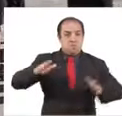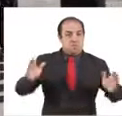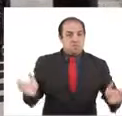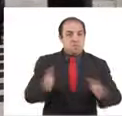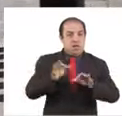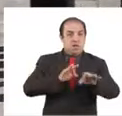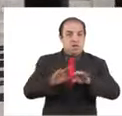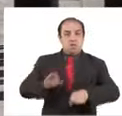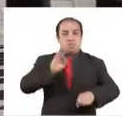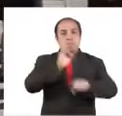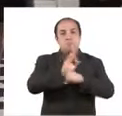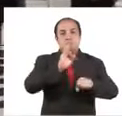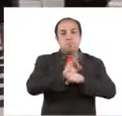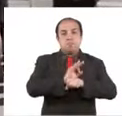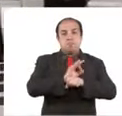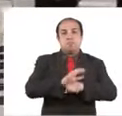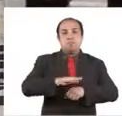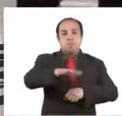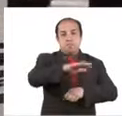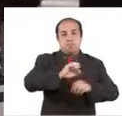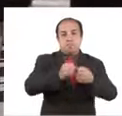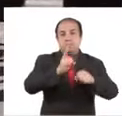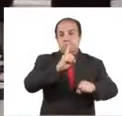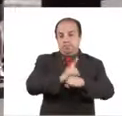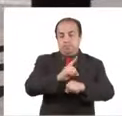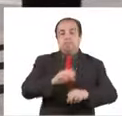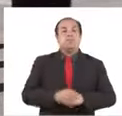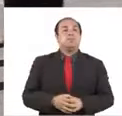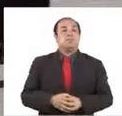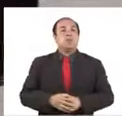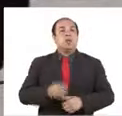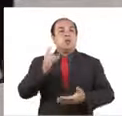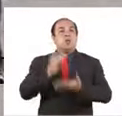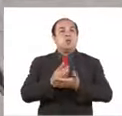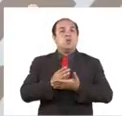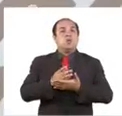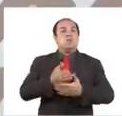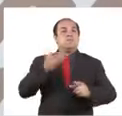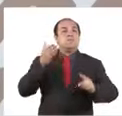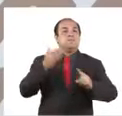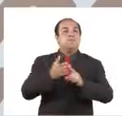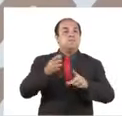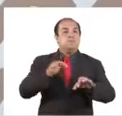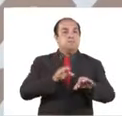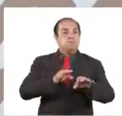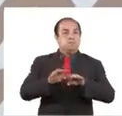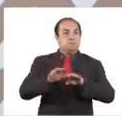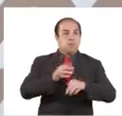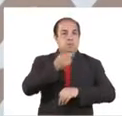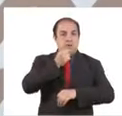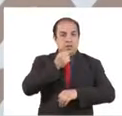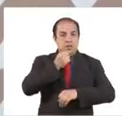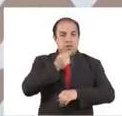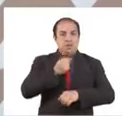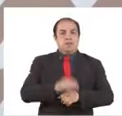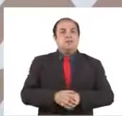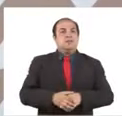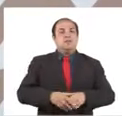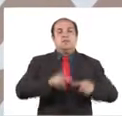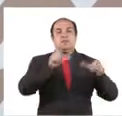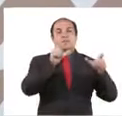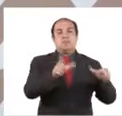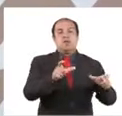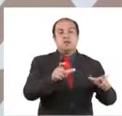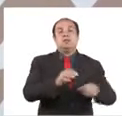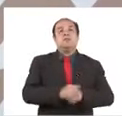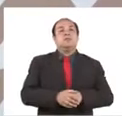la sociedad, porque ese es el único objetivo de ser policía, trabajar y velar por la sociedad de la Ciudad de México.